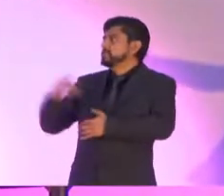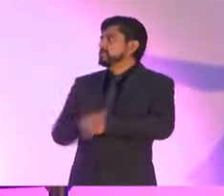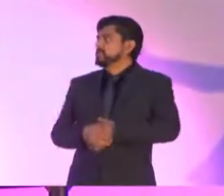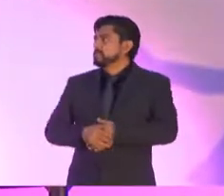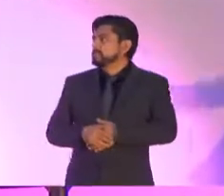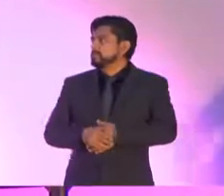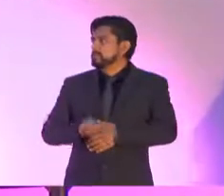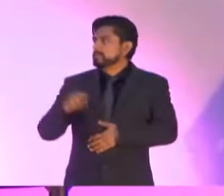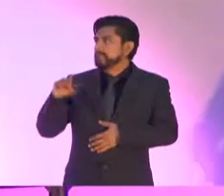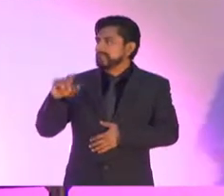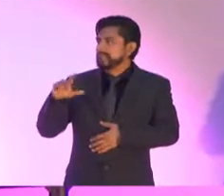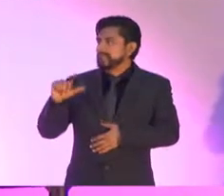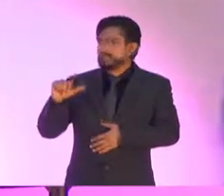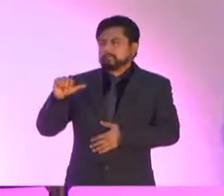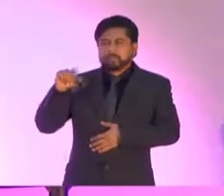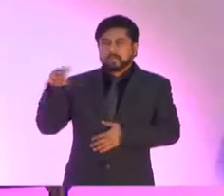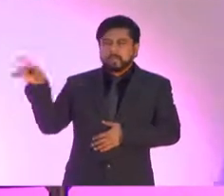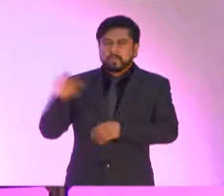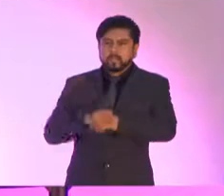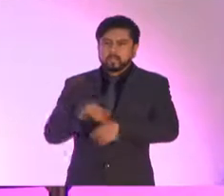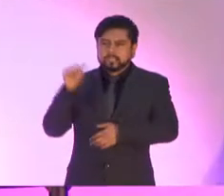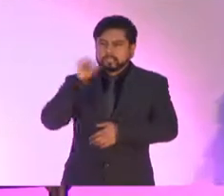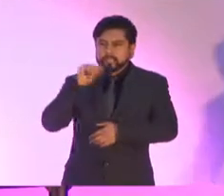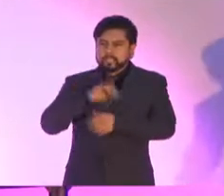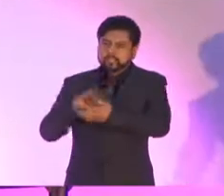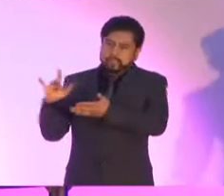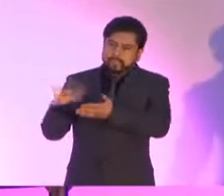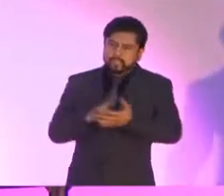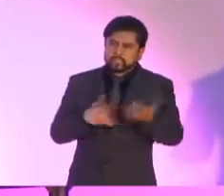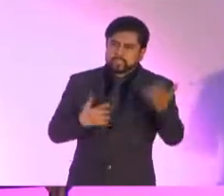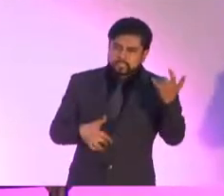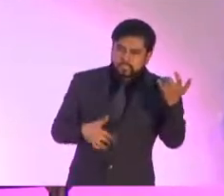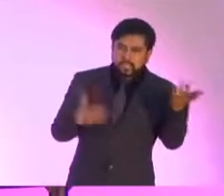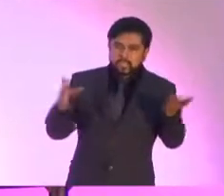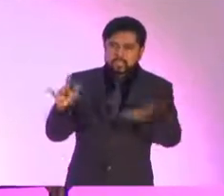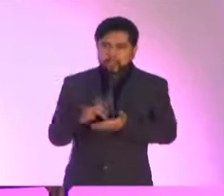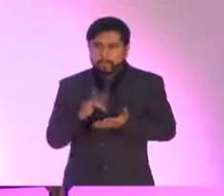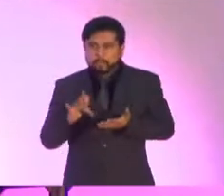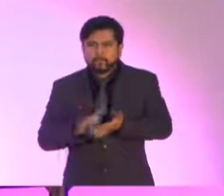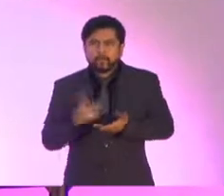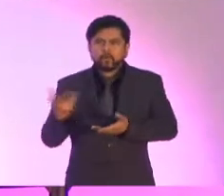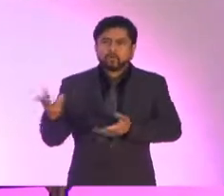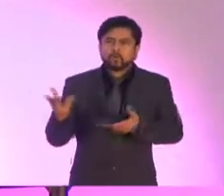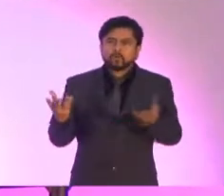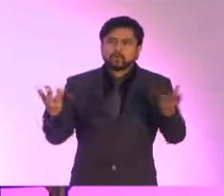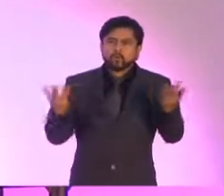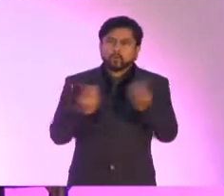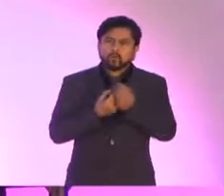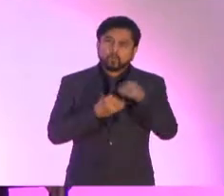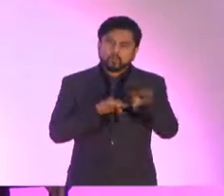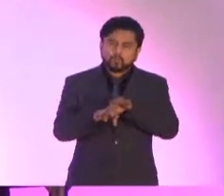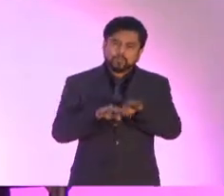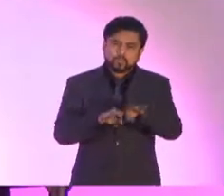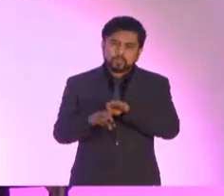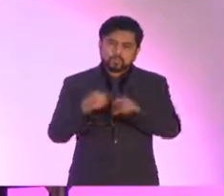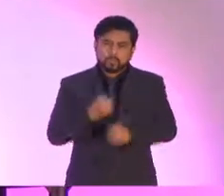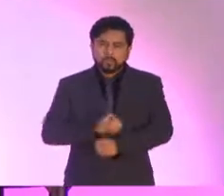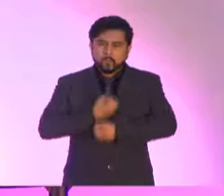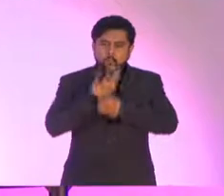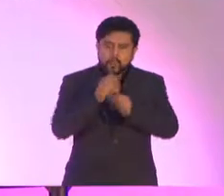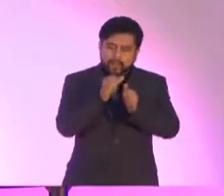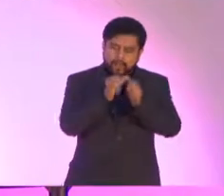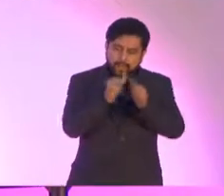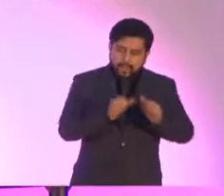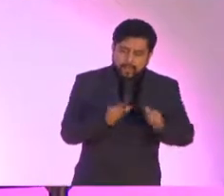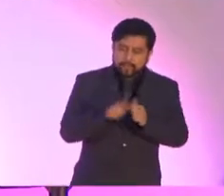William Calavera en la guitarra, que siempre ha estado ayudando, apoyando y de la mano con toda esta parte del arte y de la literatura. Con